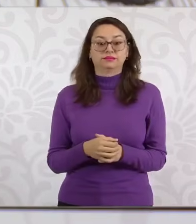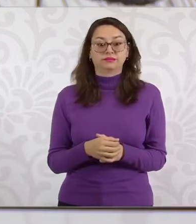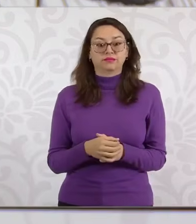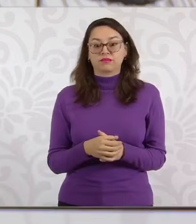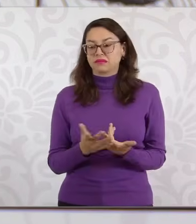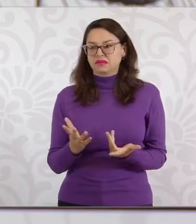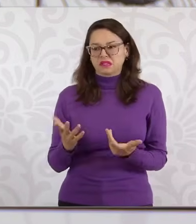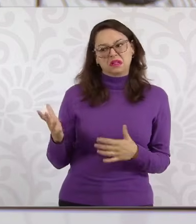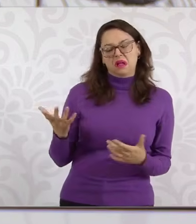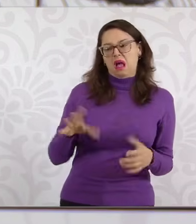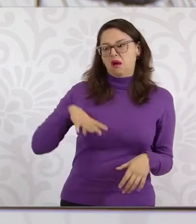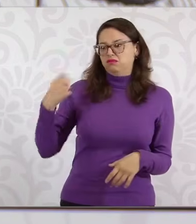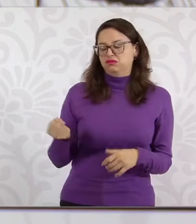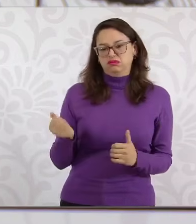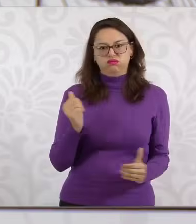país sobre otro,